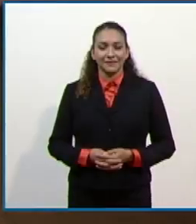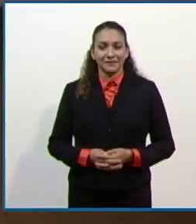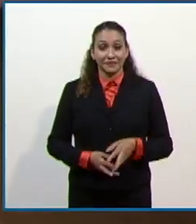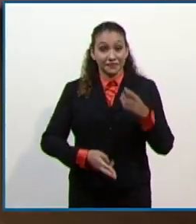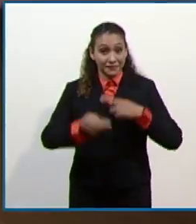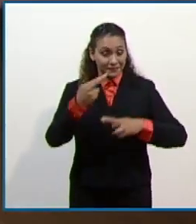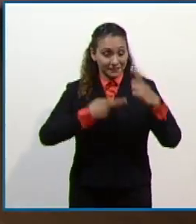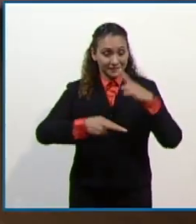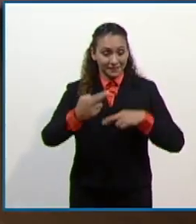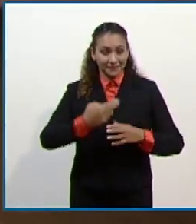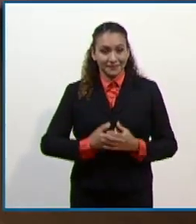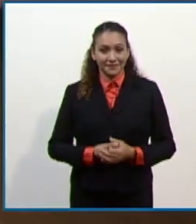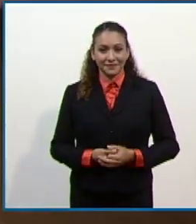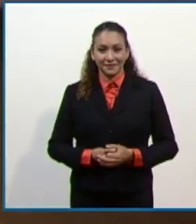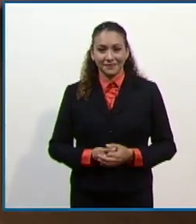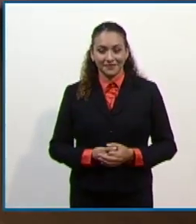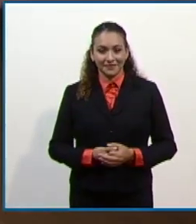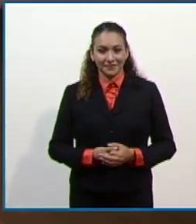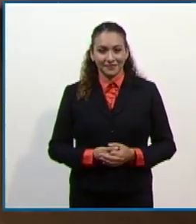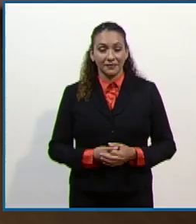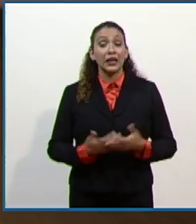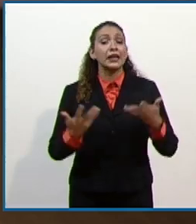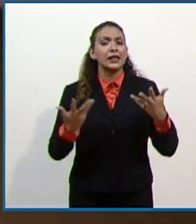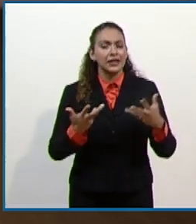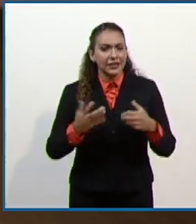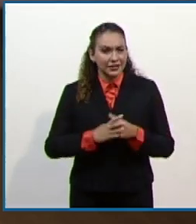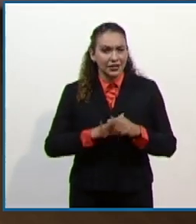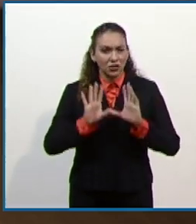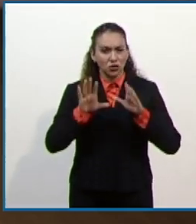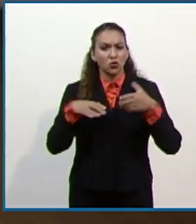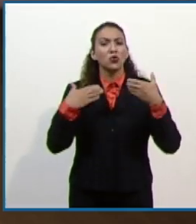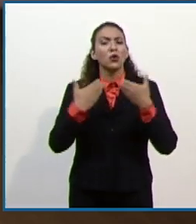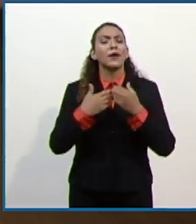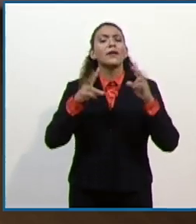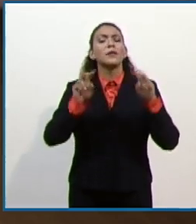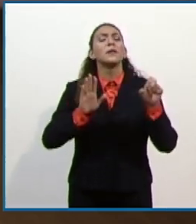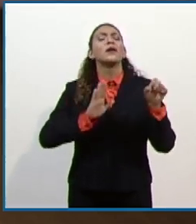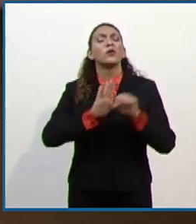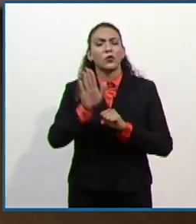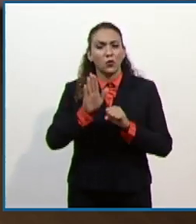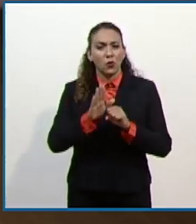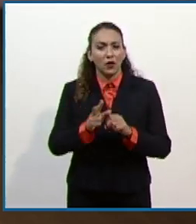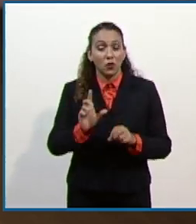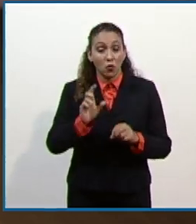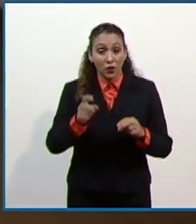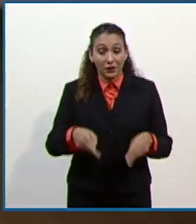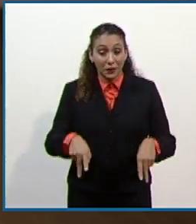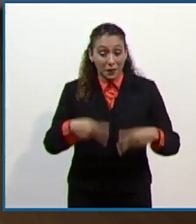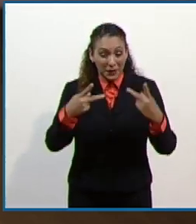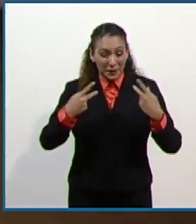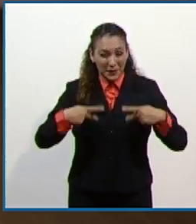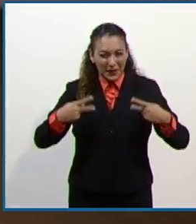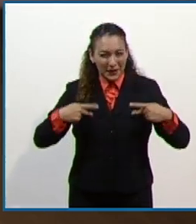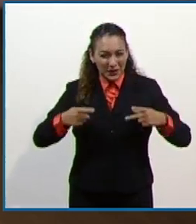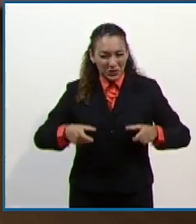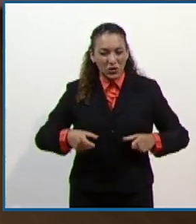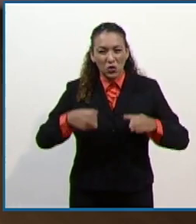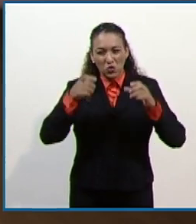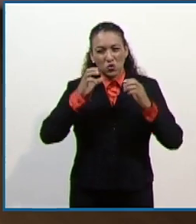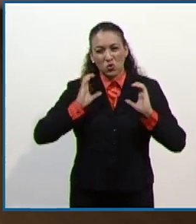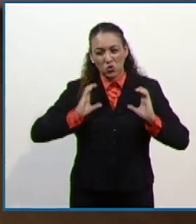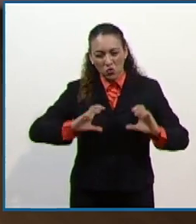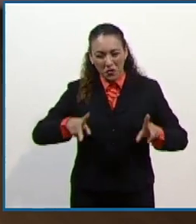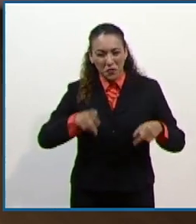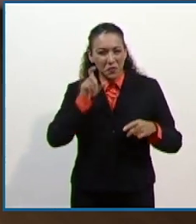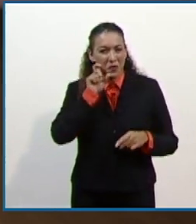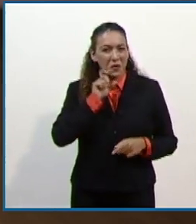Al regresar, se lleva a cabo Congreso sobre trata de personas en contextos de desigualdad y crisis transnacional.